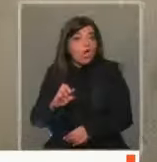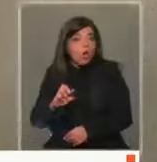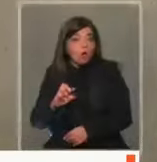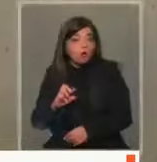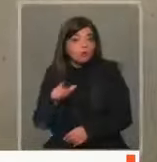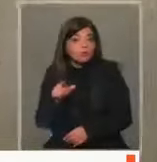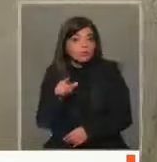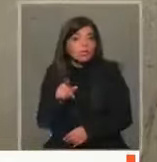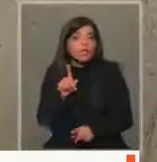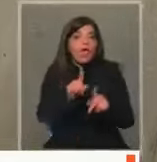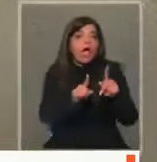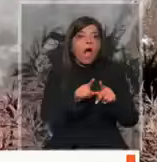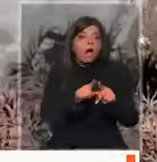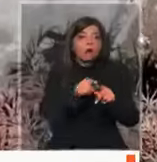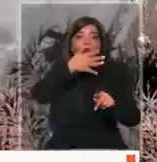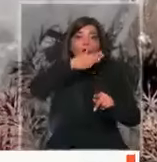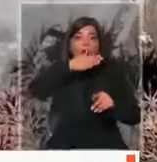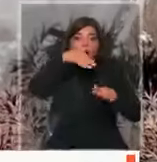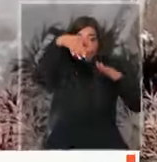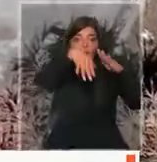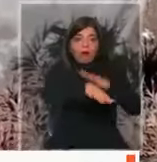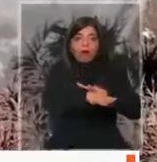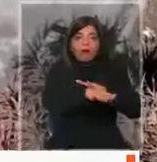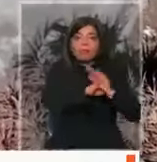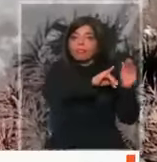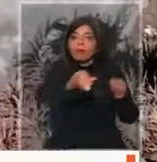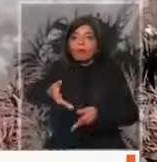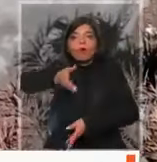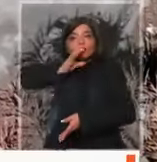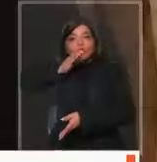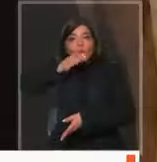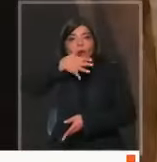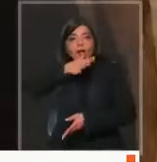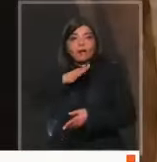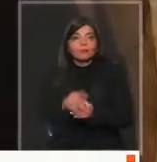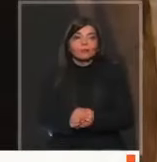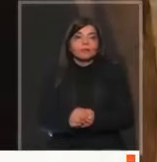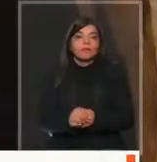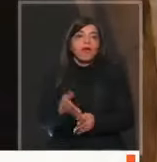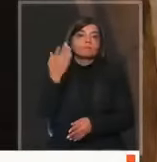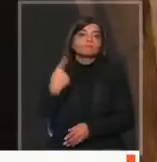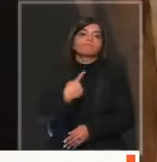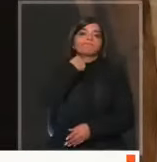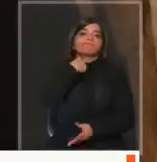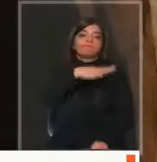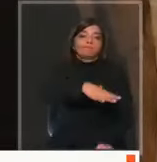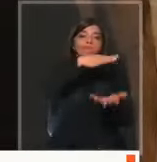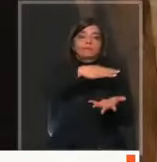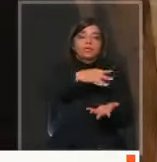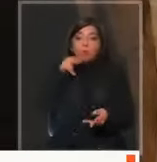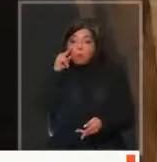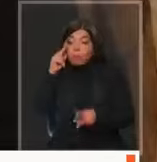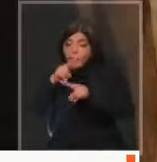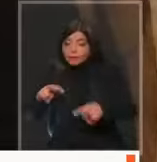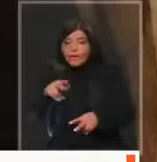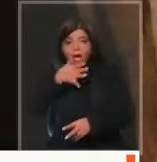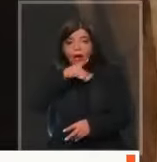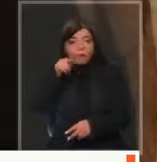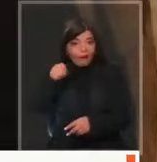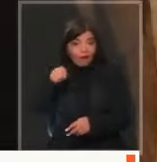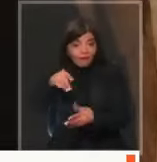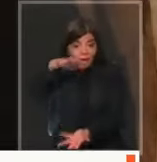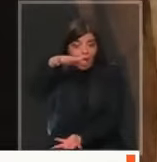que algunos caen al pozo de agua que abastece al recinto. Una vez se echó a perder la bomba, la cual yo bajé a revisar si había agua y dentro del